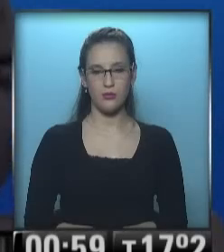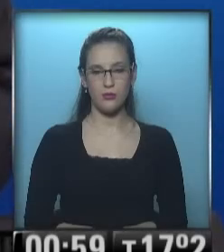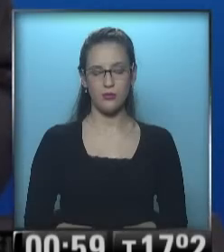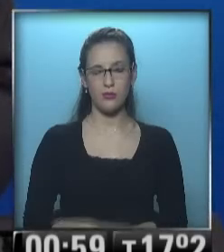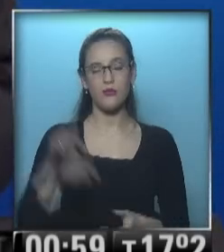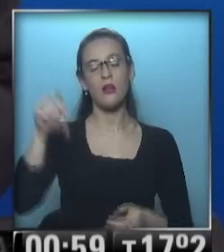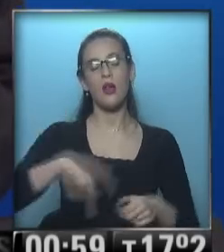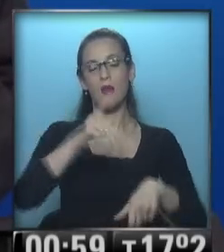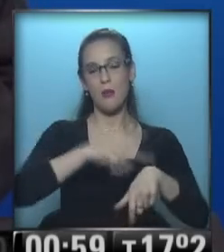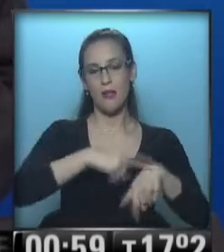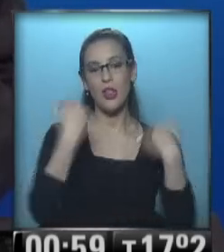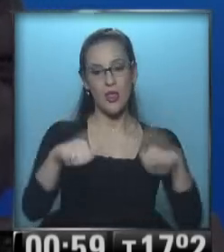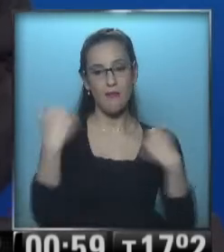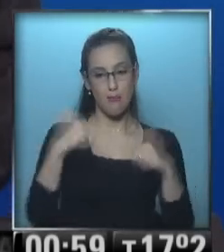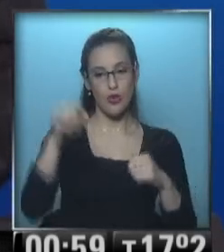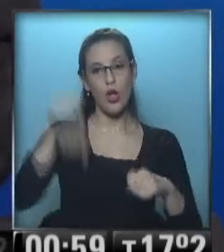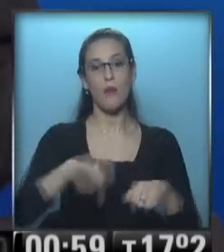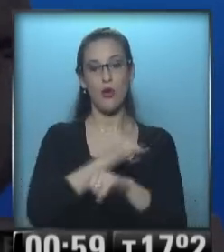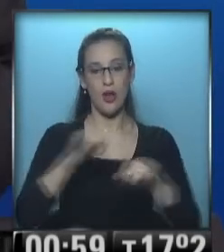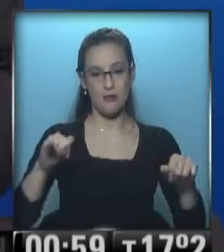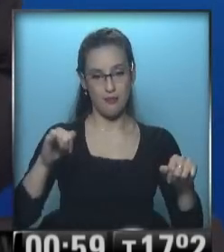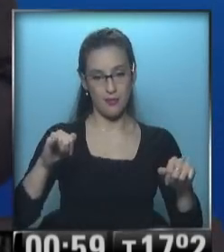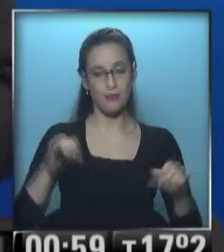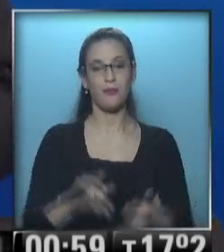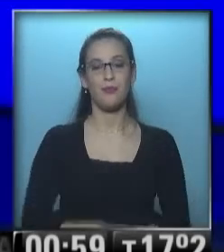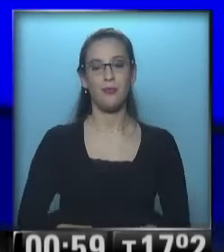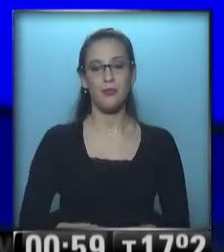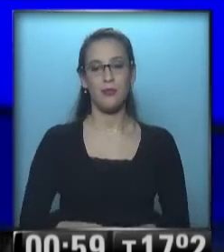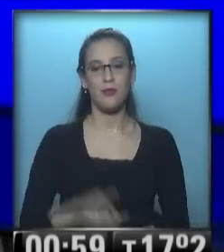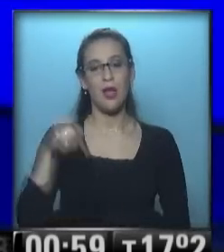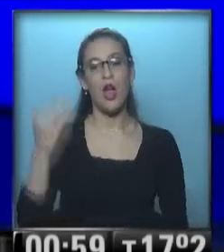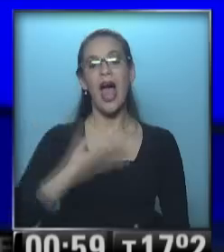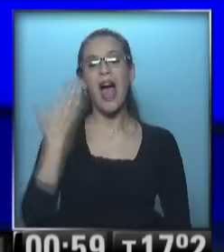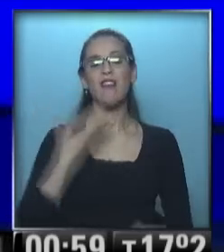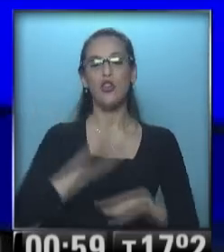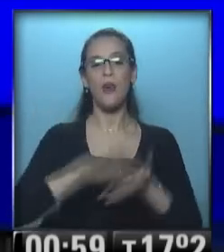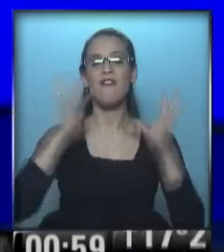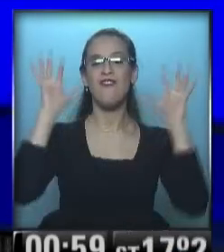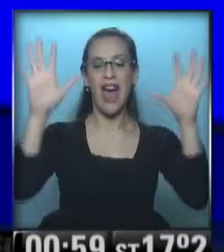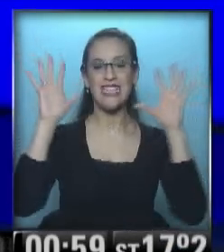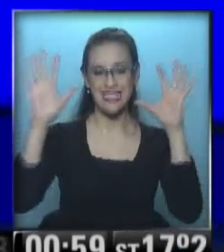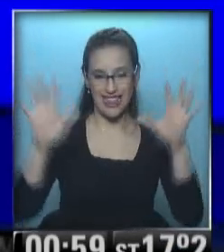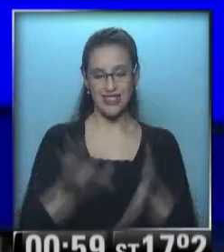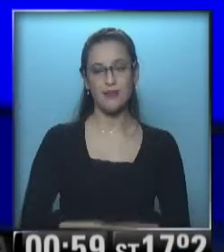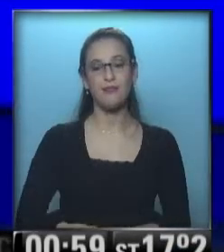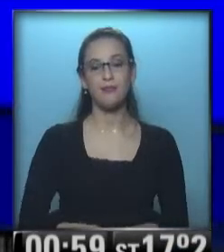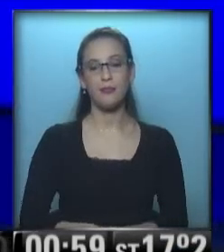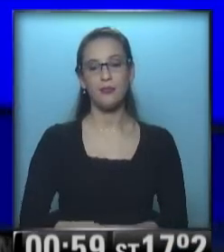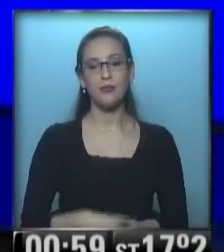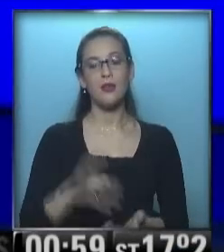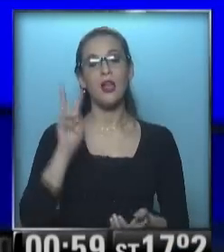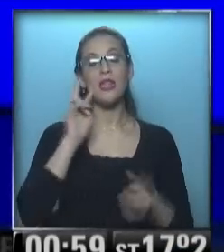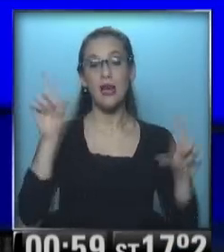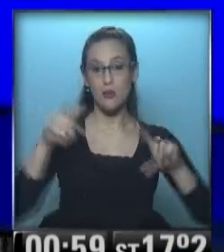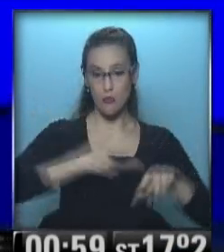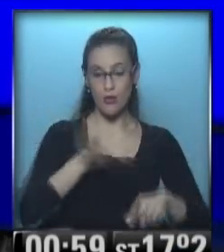Es el momento de los deportes en este programa, Gabriela Previtela. Vamos a arrancar hablando de básquetbol. Como lo ven ya a través de la pantalla de la televisión pública,